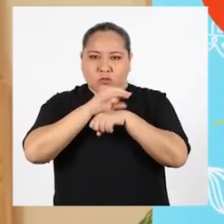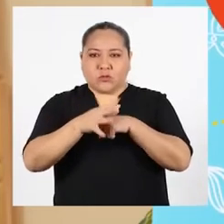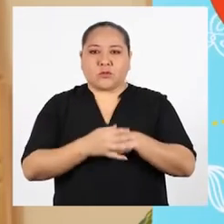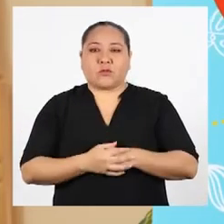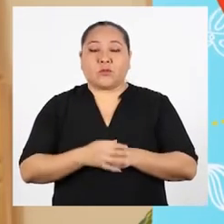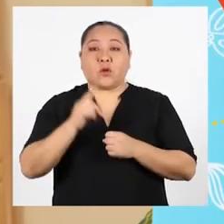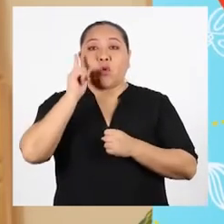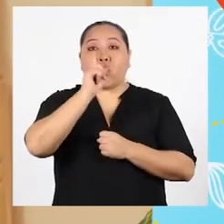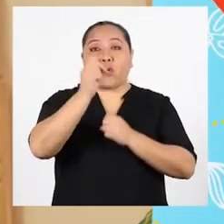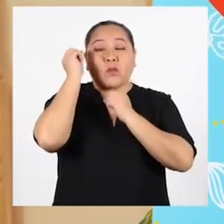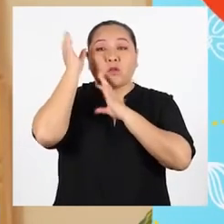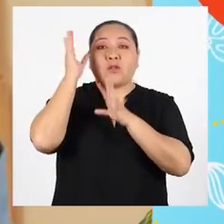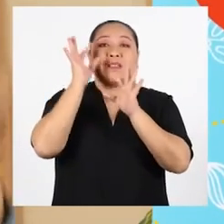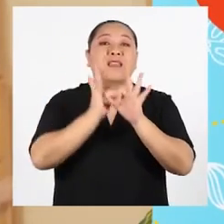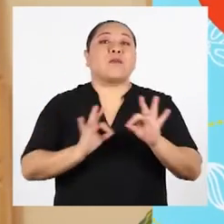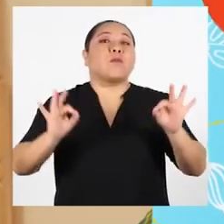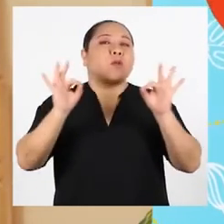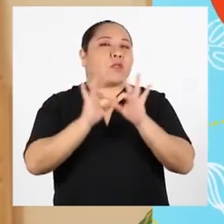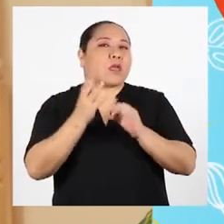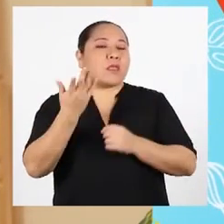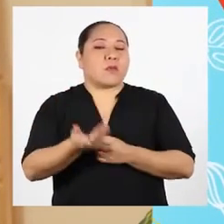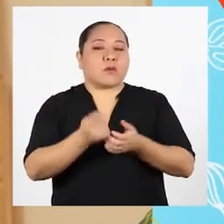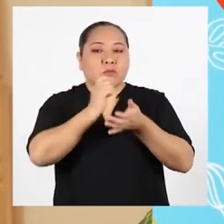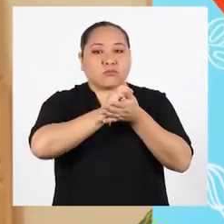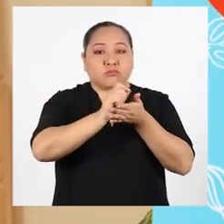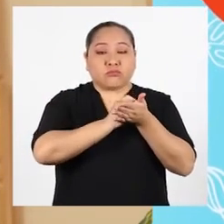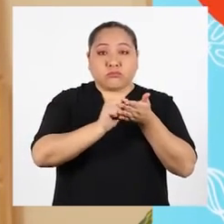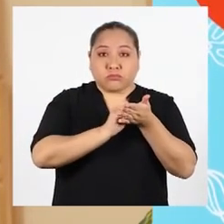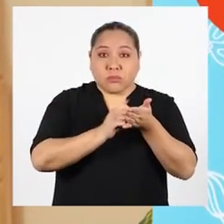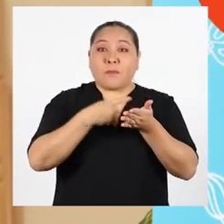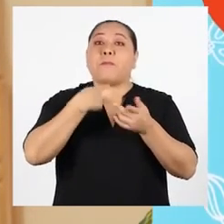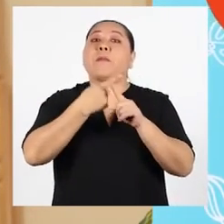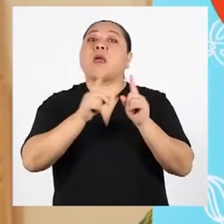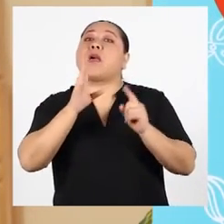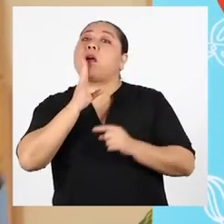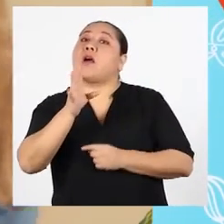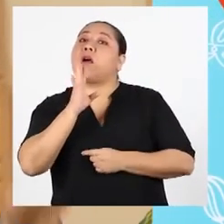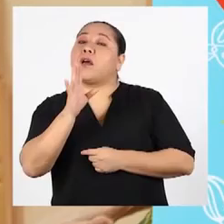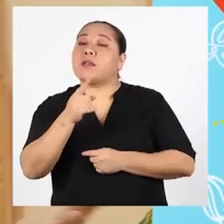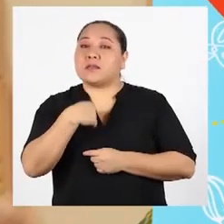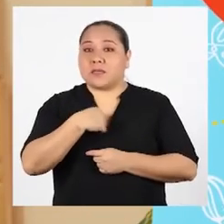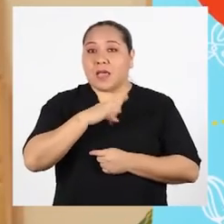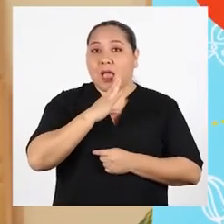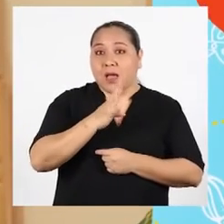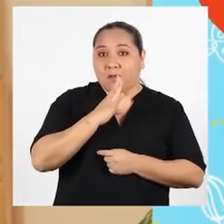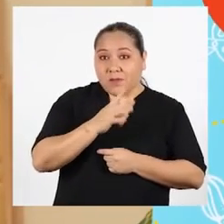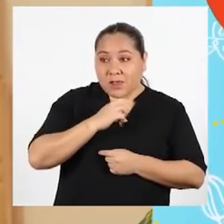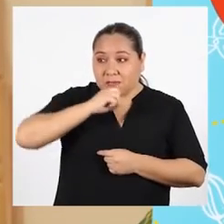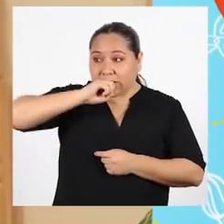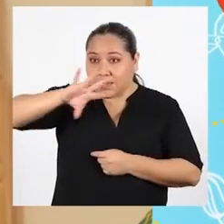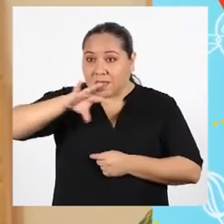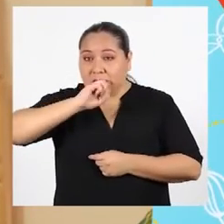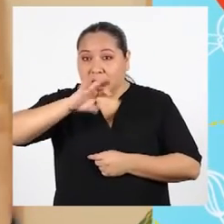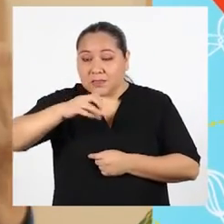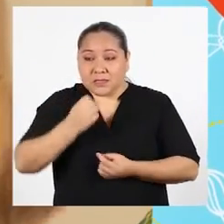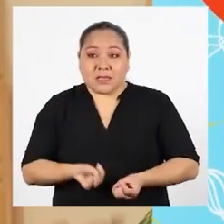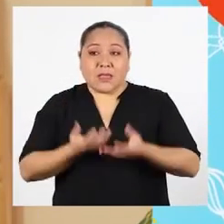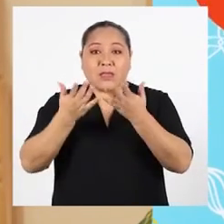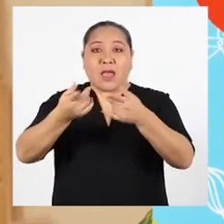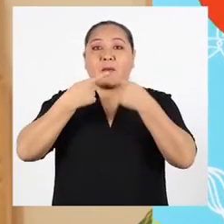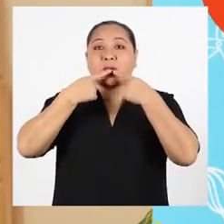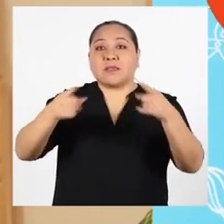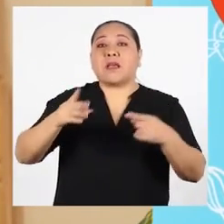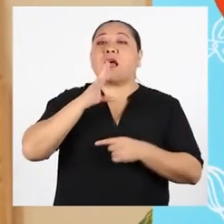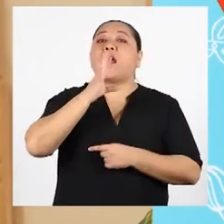recomendaciones. Un discurso es esencialmente un texto oral, es decir, se dice, se habla, se